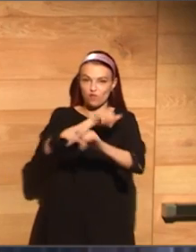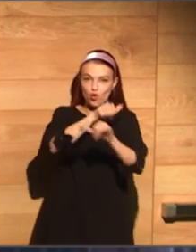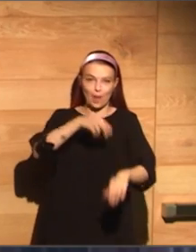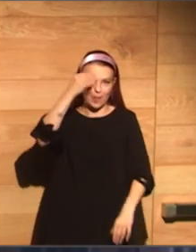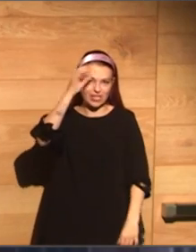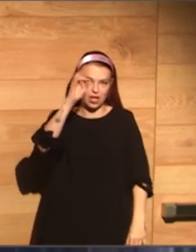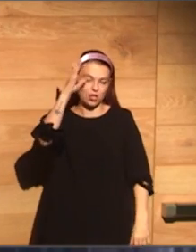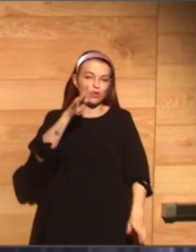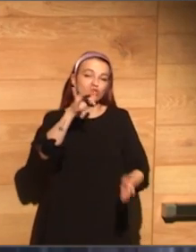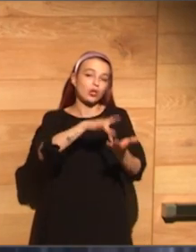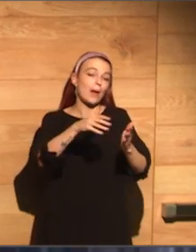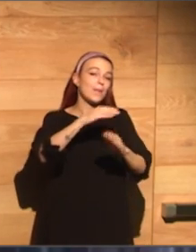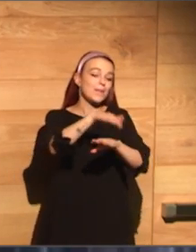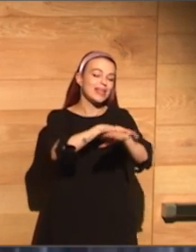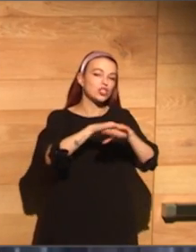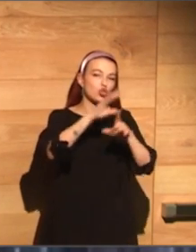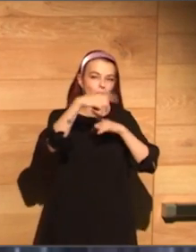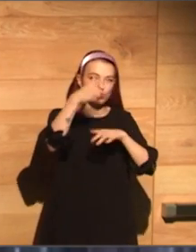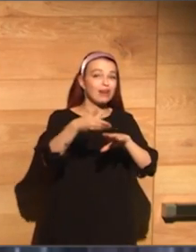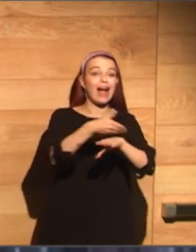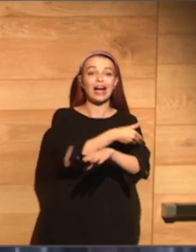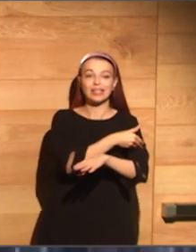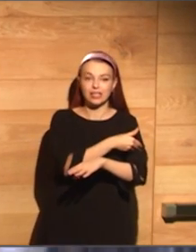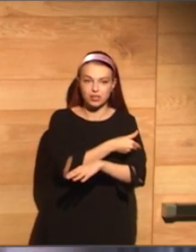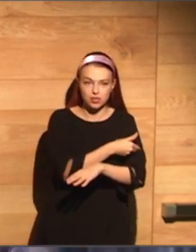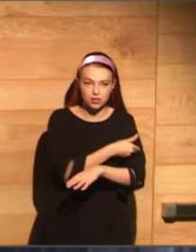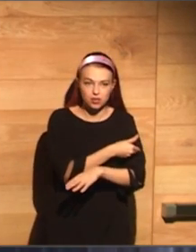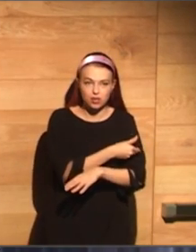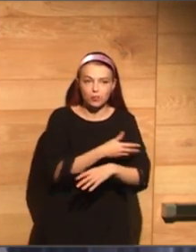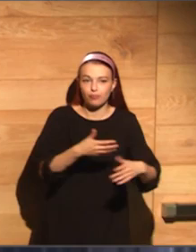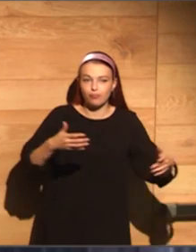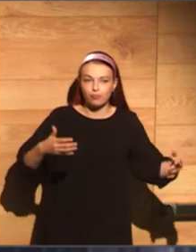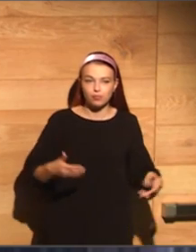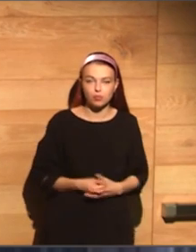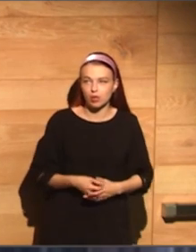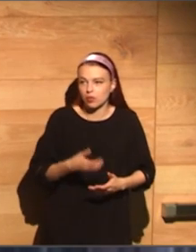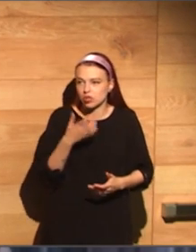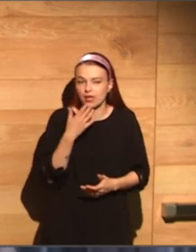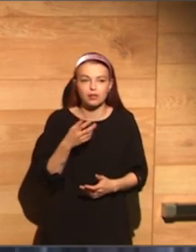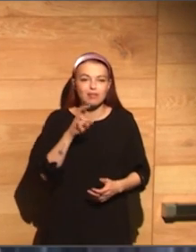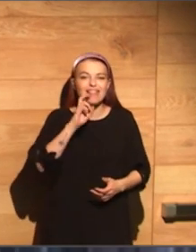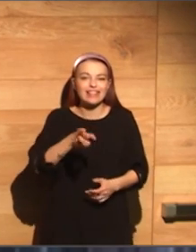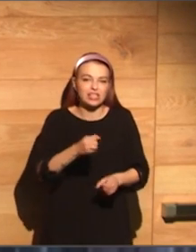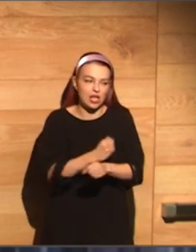llegar a ministro de cultura ha sido, yo qué sé, voy a decir una profesión al azar, dentista,